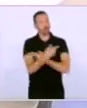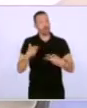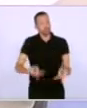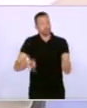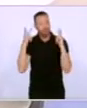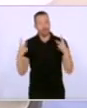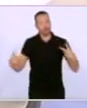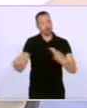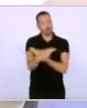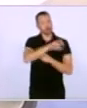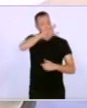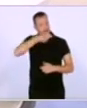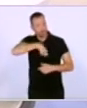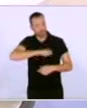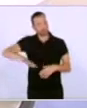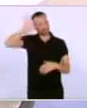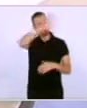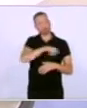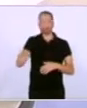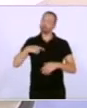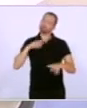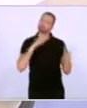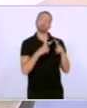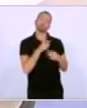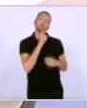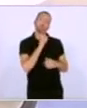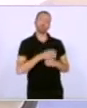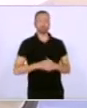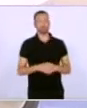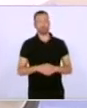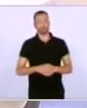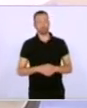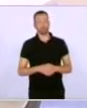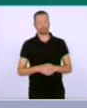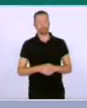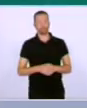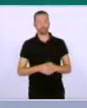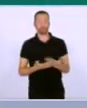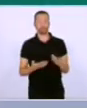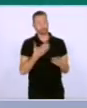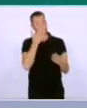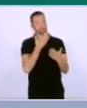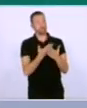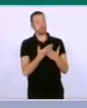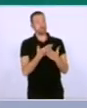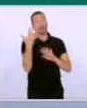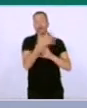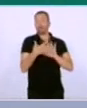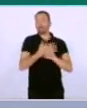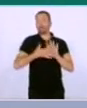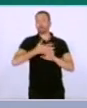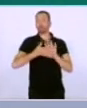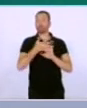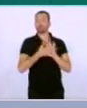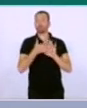España que tienen que decir a este respecto señora Almeida bueno que estamos hablando de las leyes de ingeniería